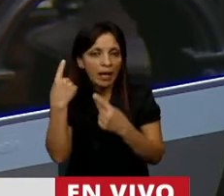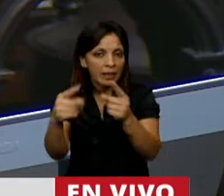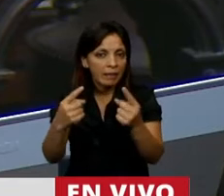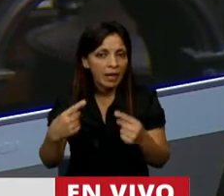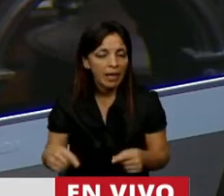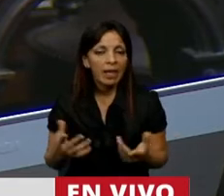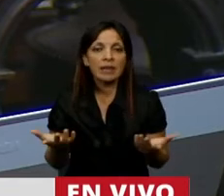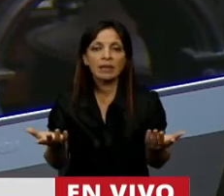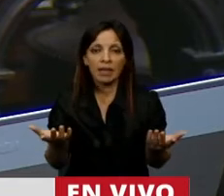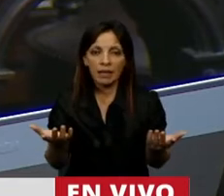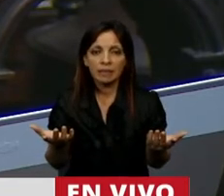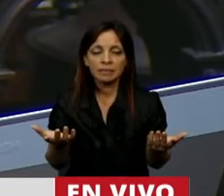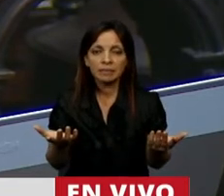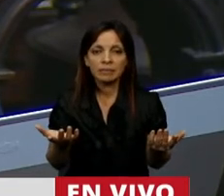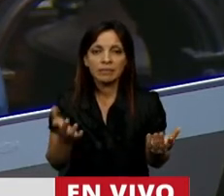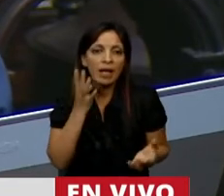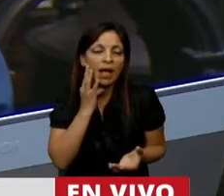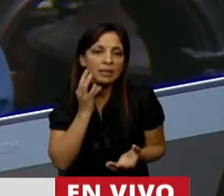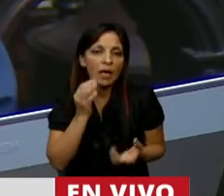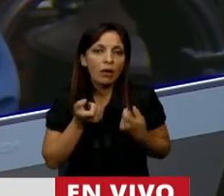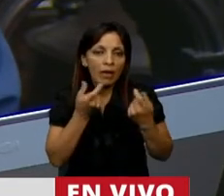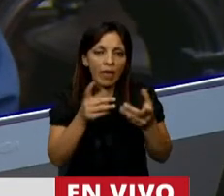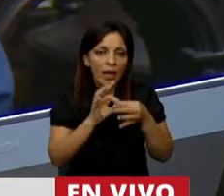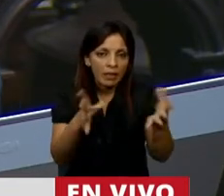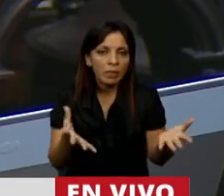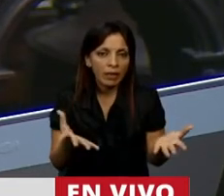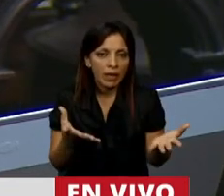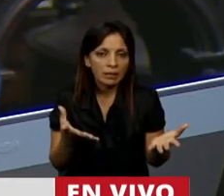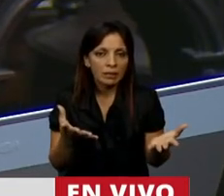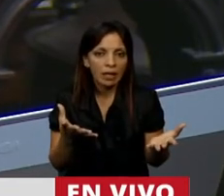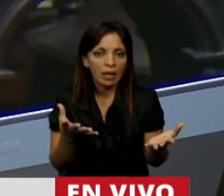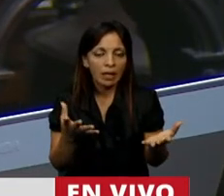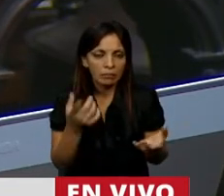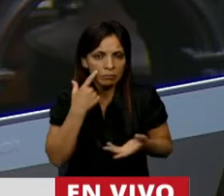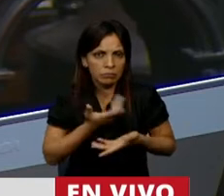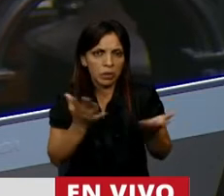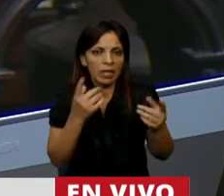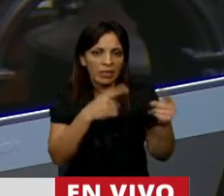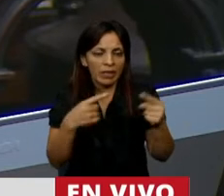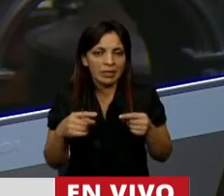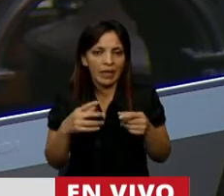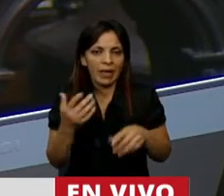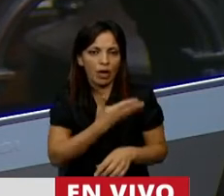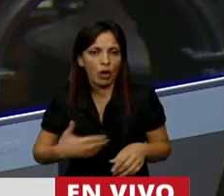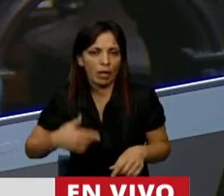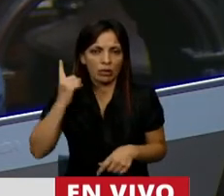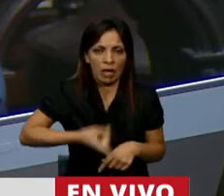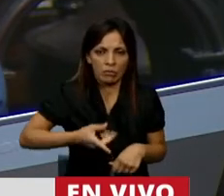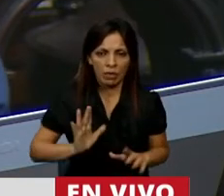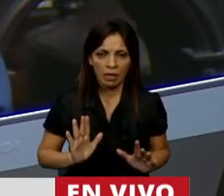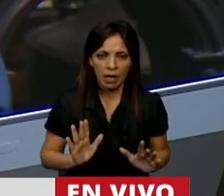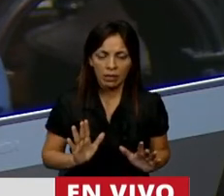es en parte lo que fortalece la democracia y lo que nos diferencia de los totalitarismos. Por eso